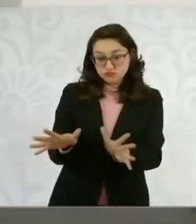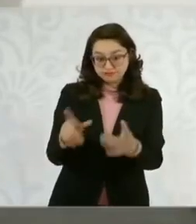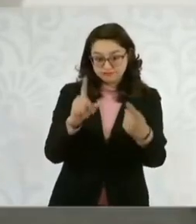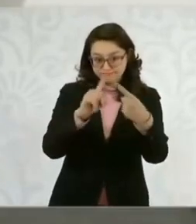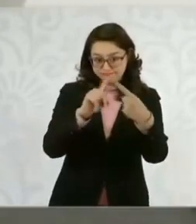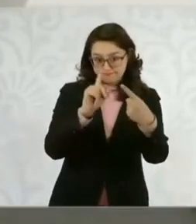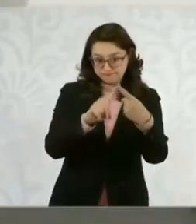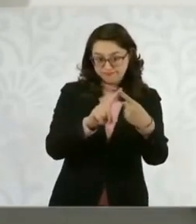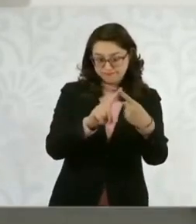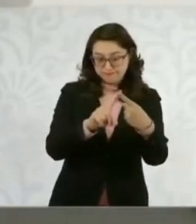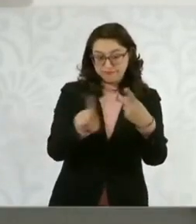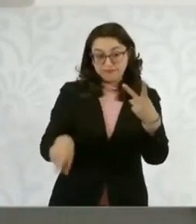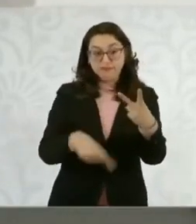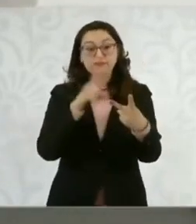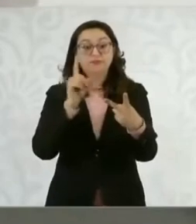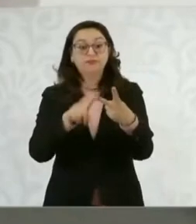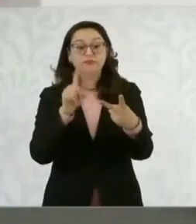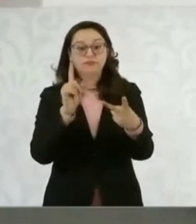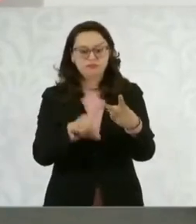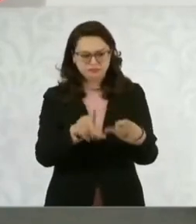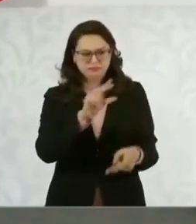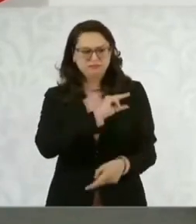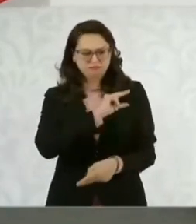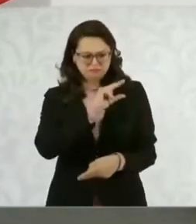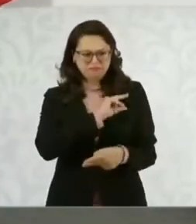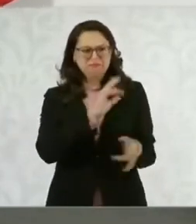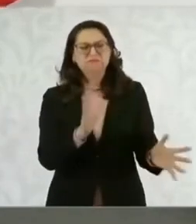mismo tiempo impulsar la inversión privada.